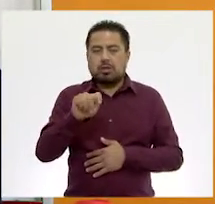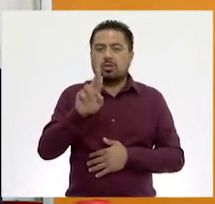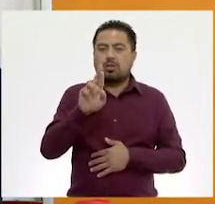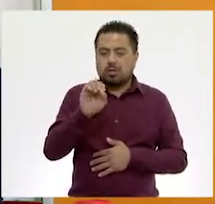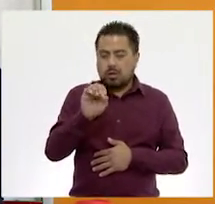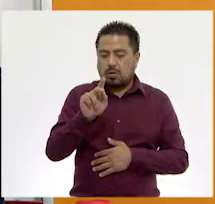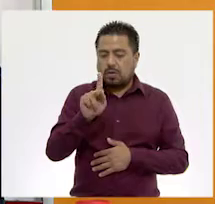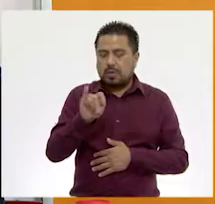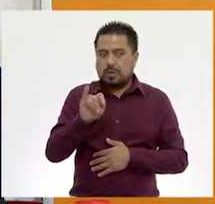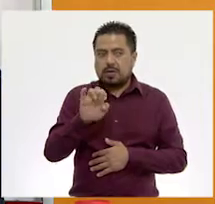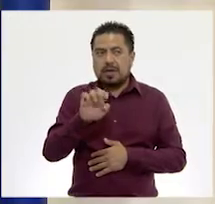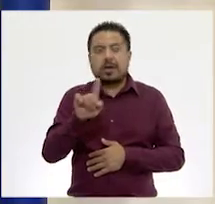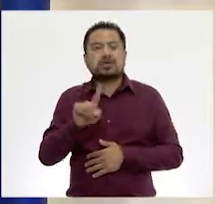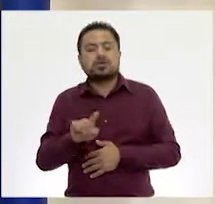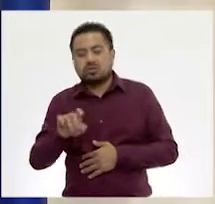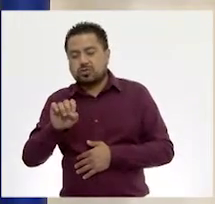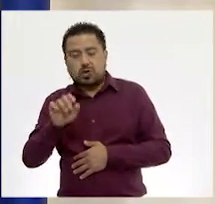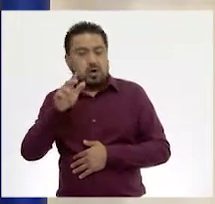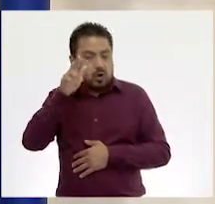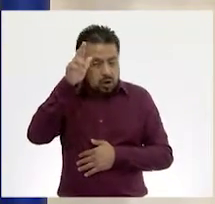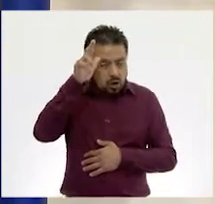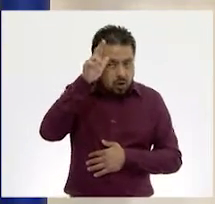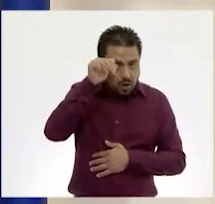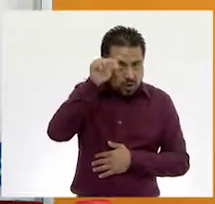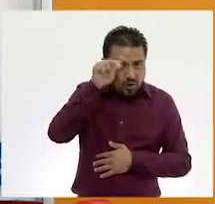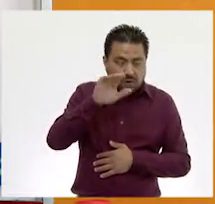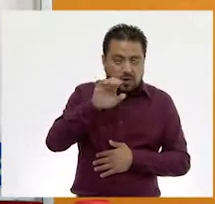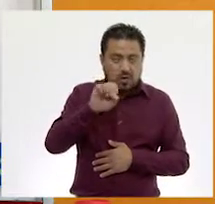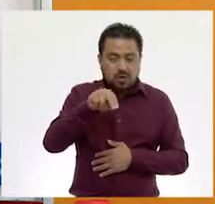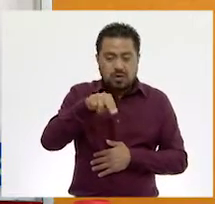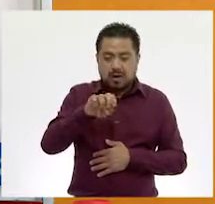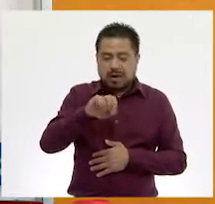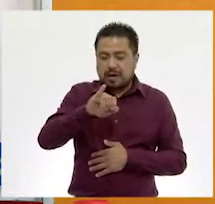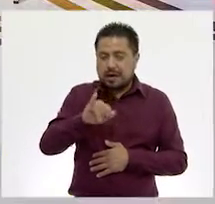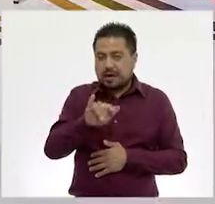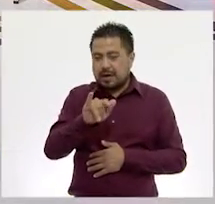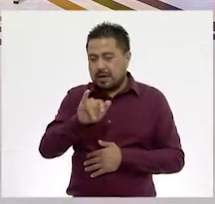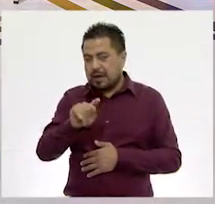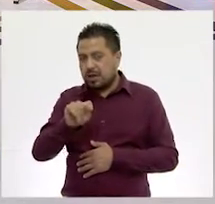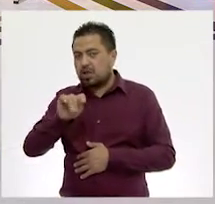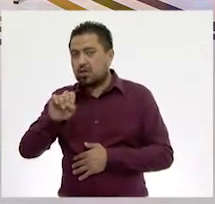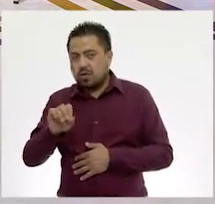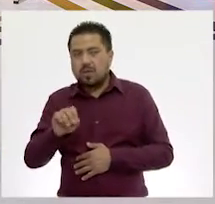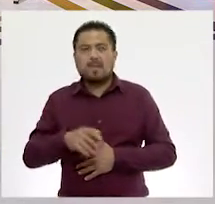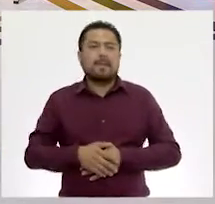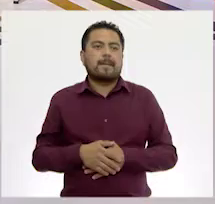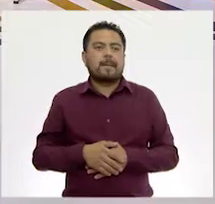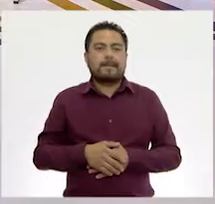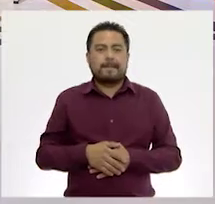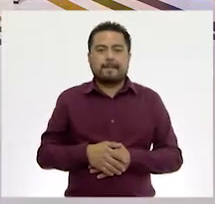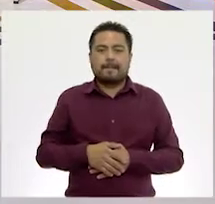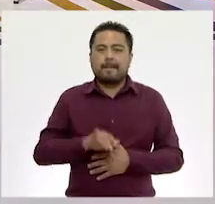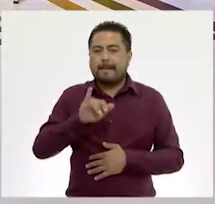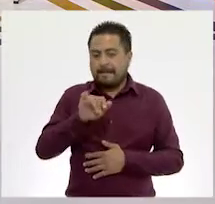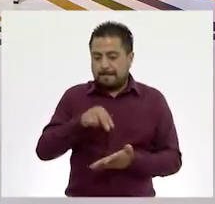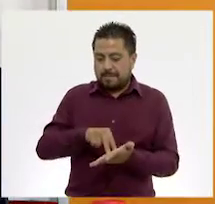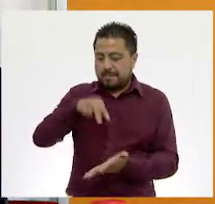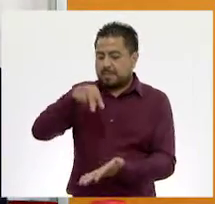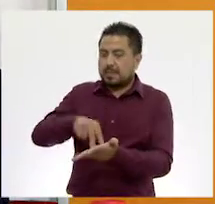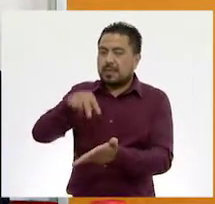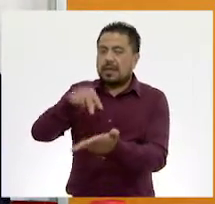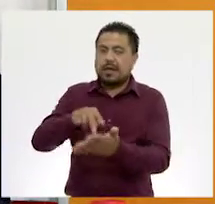Tropiezo. Conejito. Conejito. Conejito. Pero la última. Ajá. Exacto.